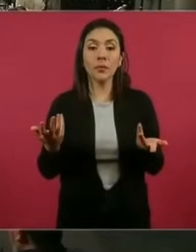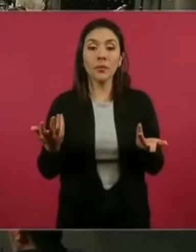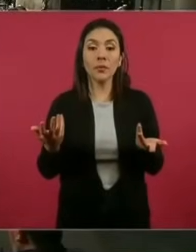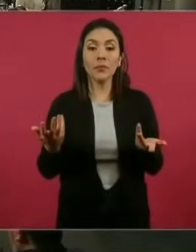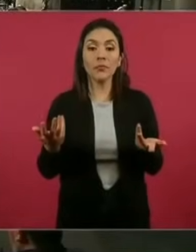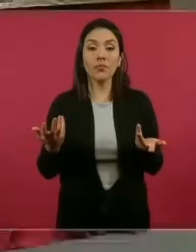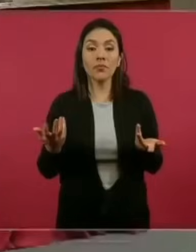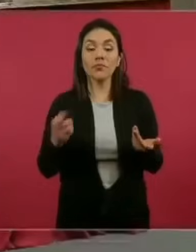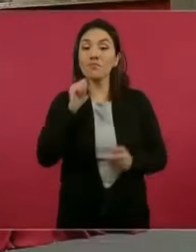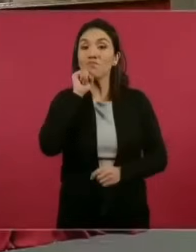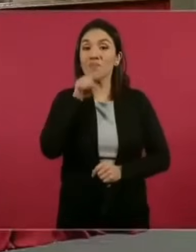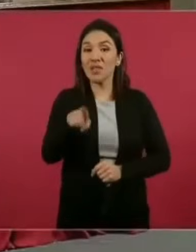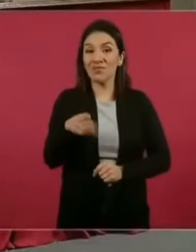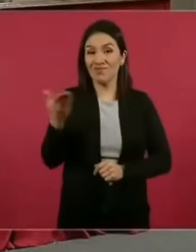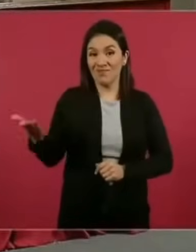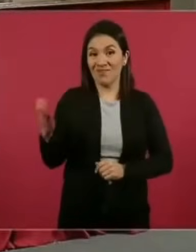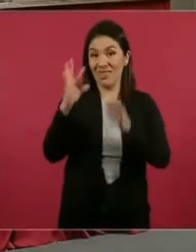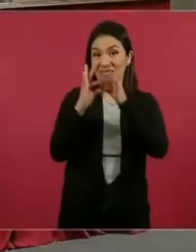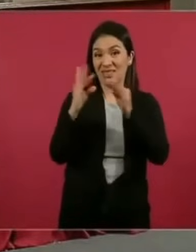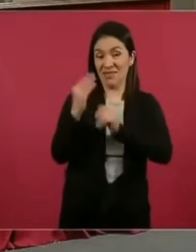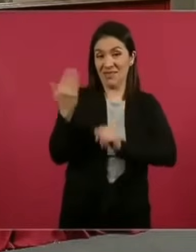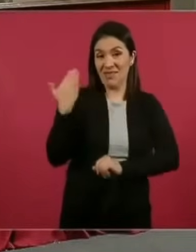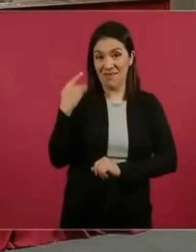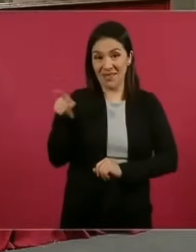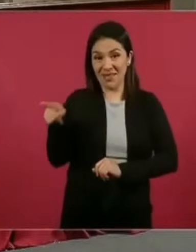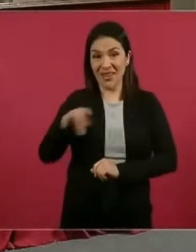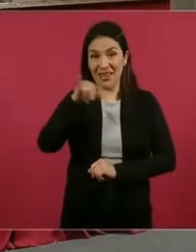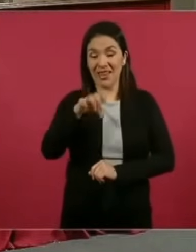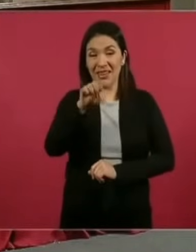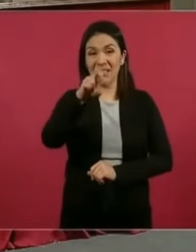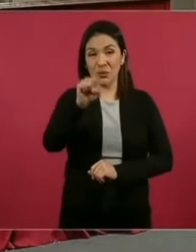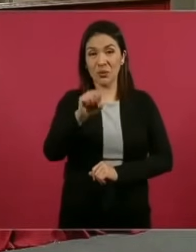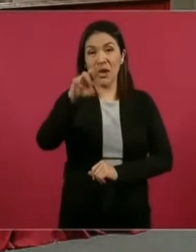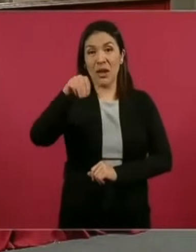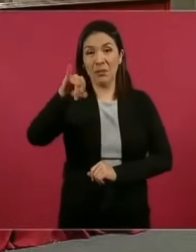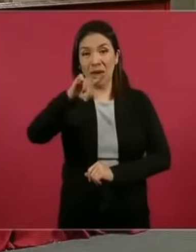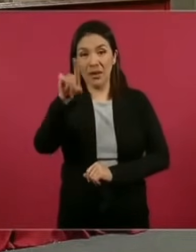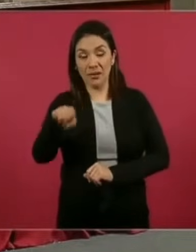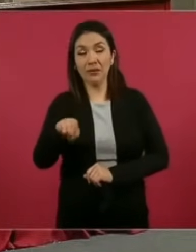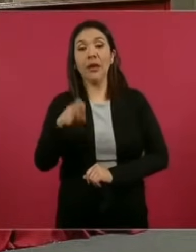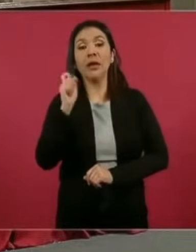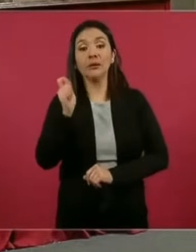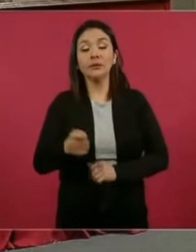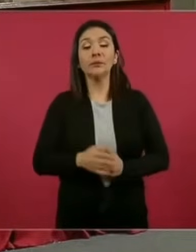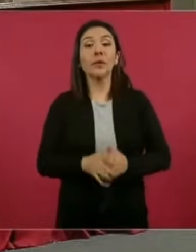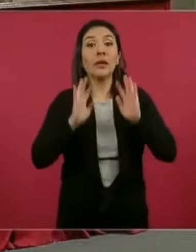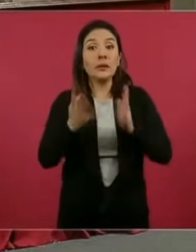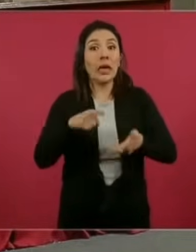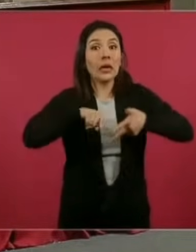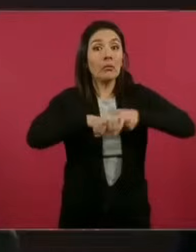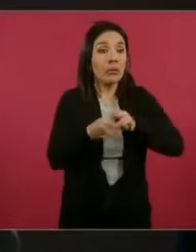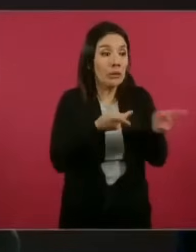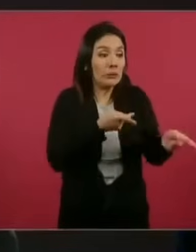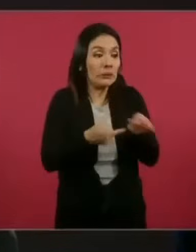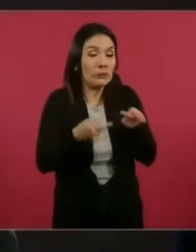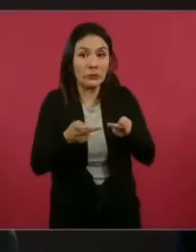Como lo explicó el vocero, Jesús Ramírez, se activó el Protocolo Nacional Homologado de